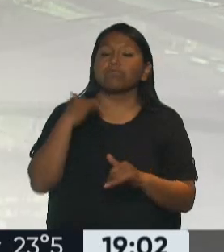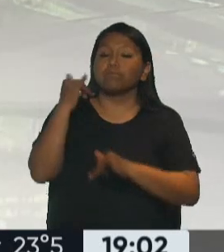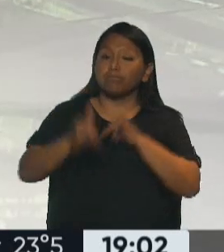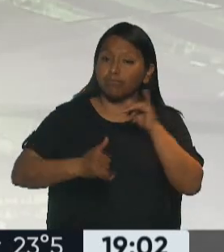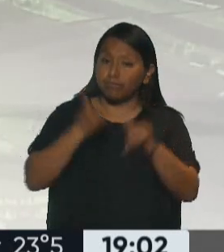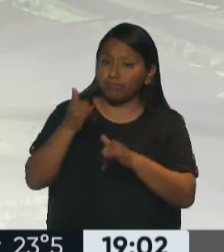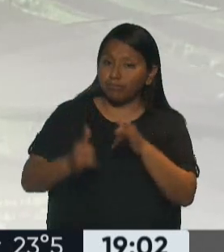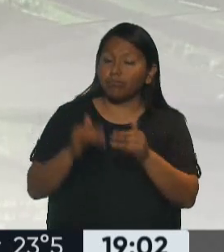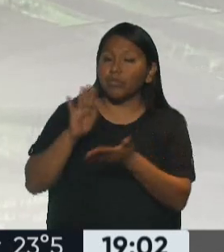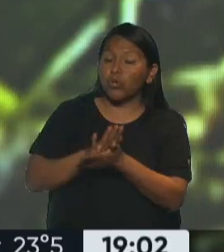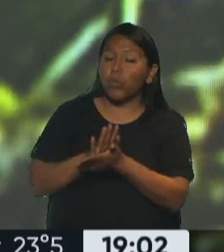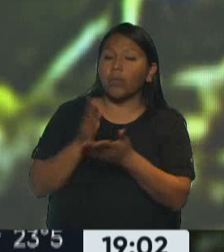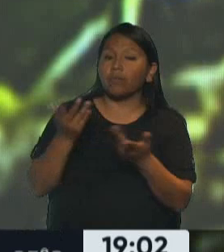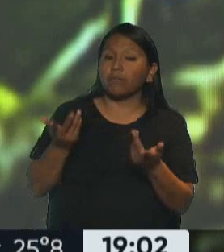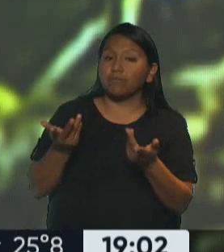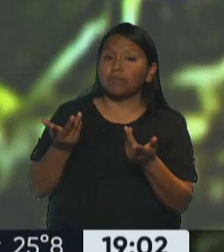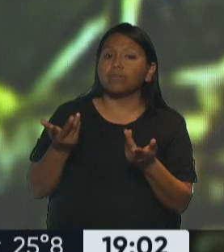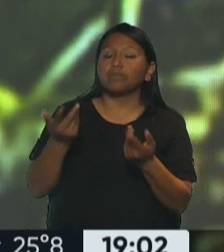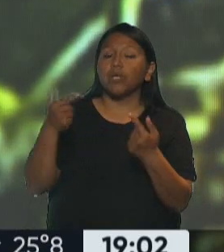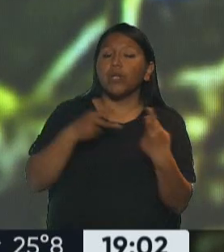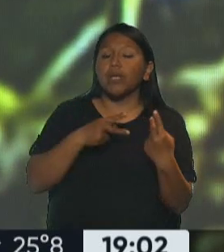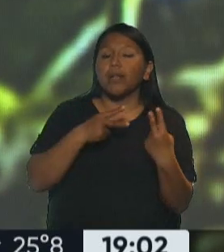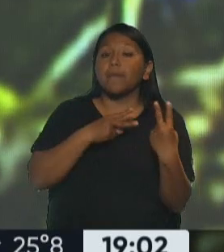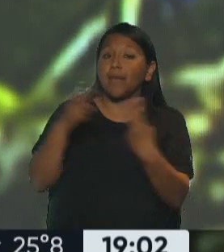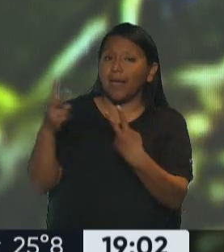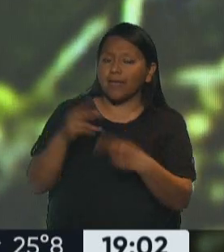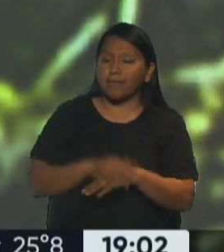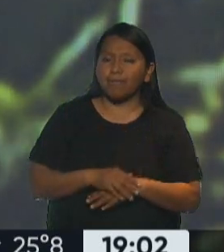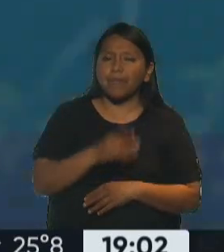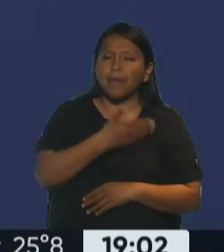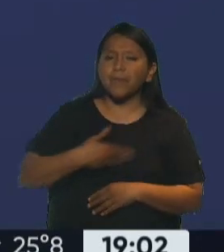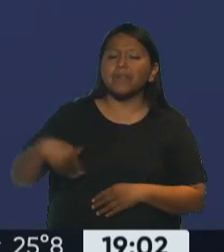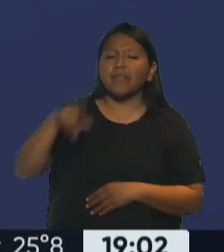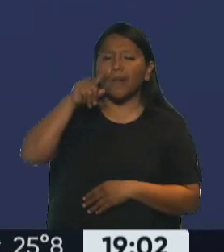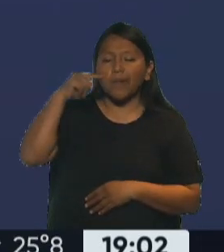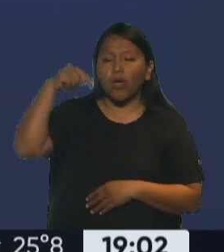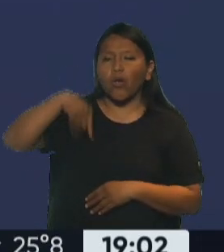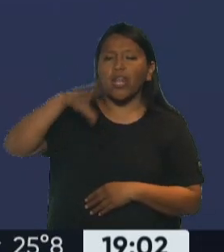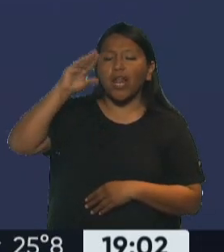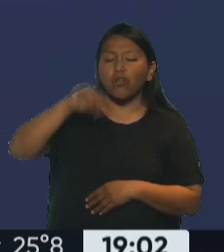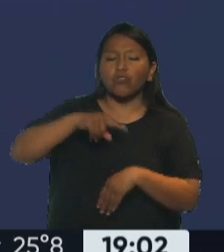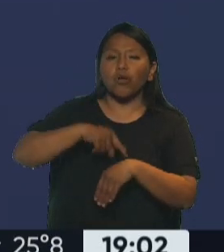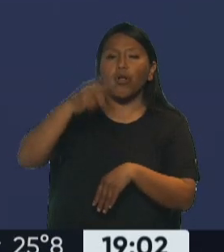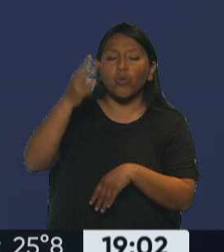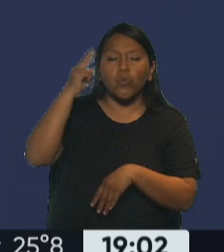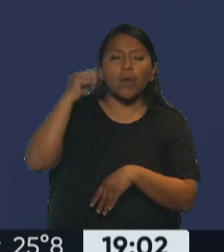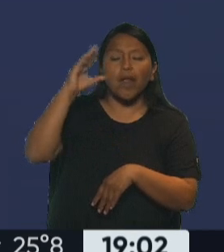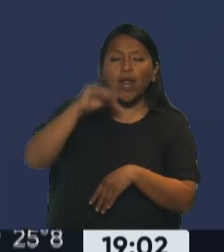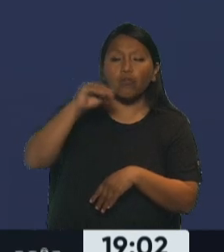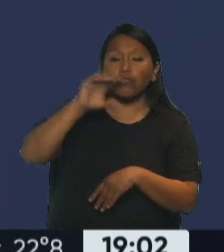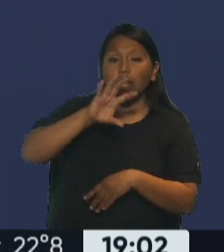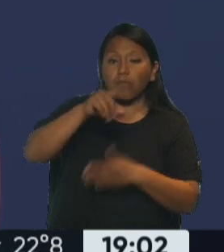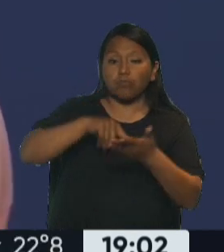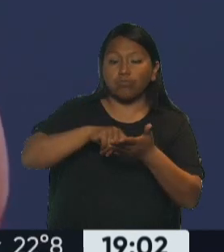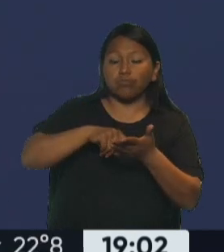información relacionada, entre otras cosas, con el viaje que el presidente Alberto Fernández estará emprendiendo esta noche a partir de las 21 desde Buenos Aires,